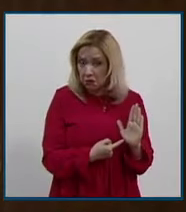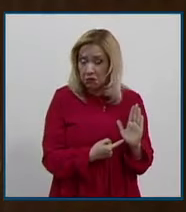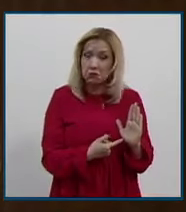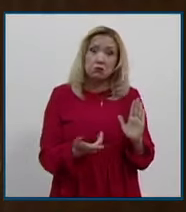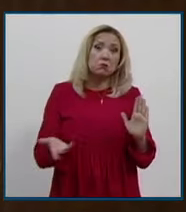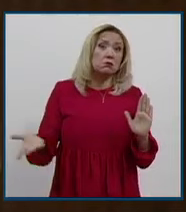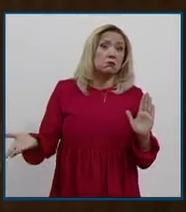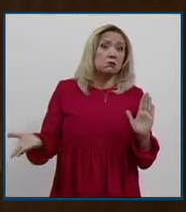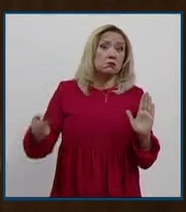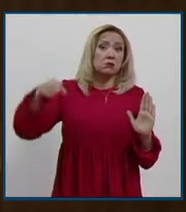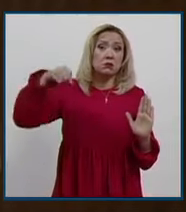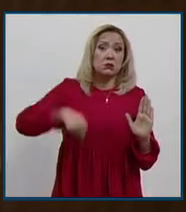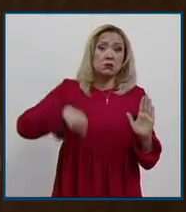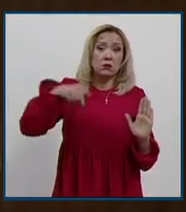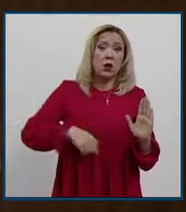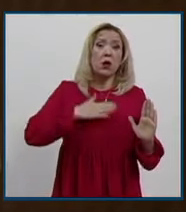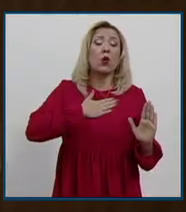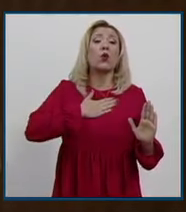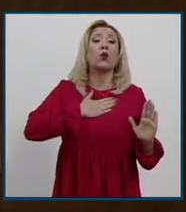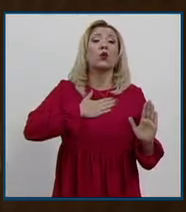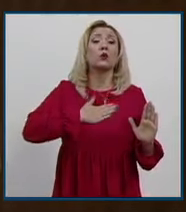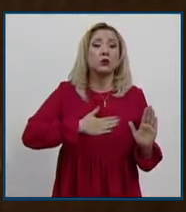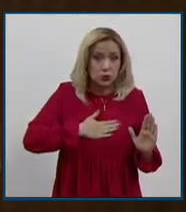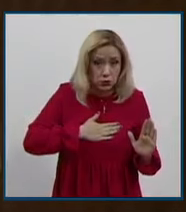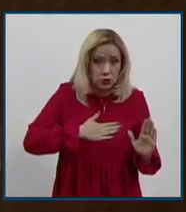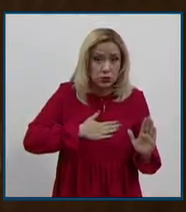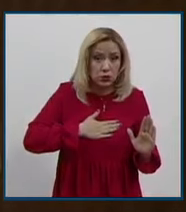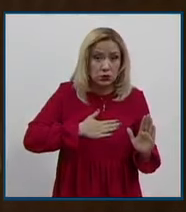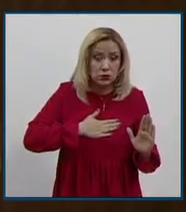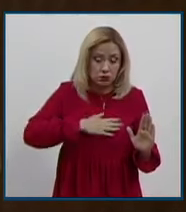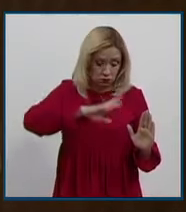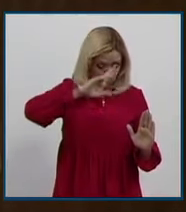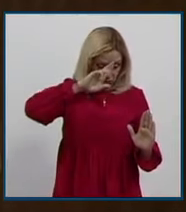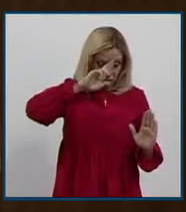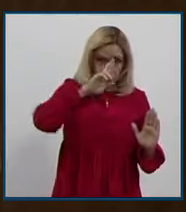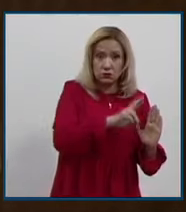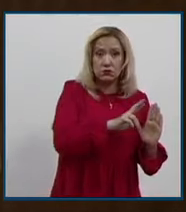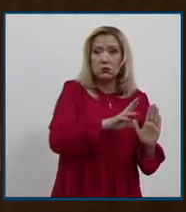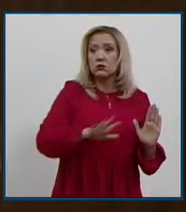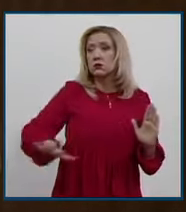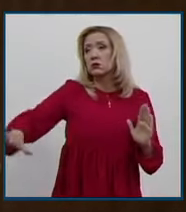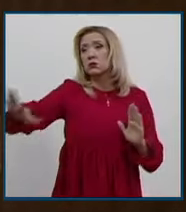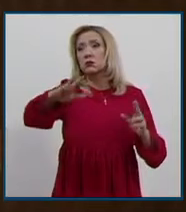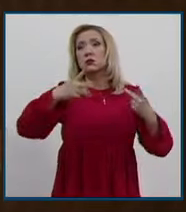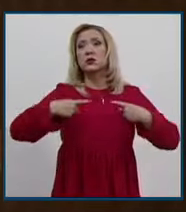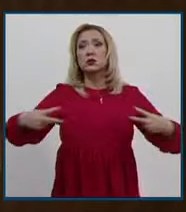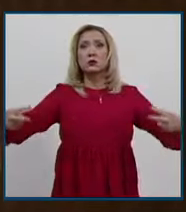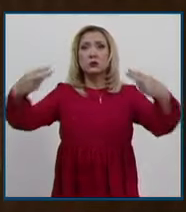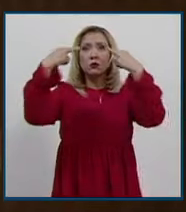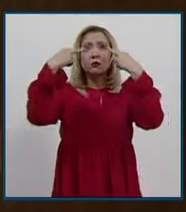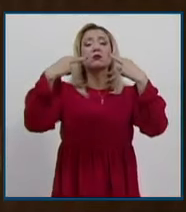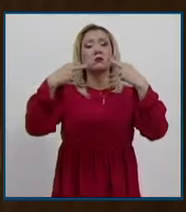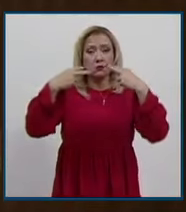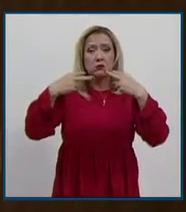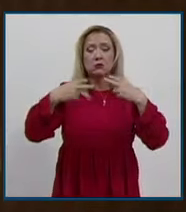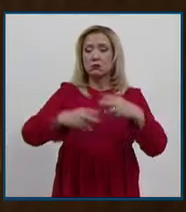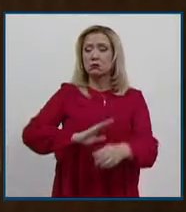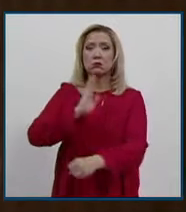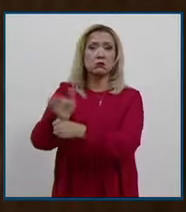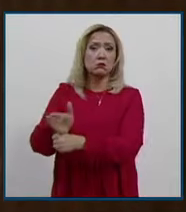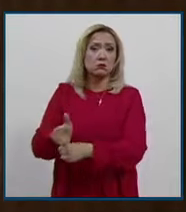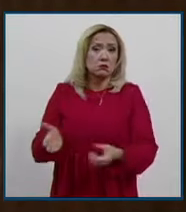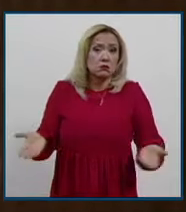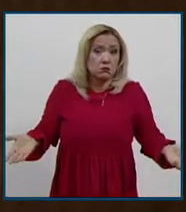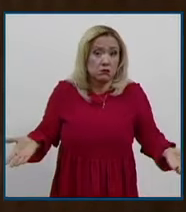representa un acto democrático que honra la confianza Popular en el depositada En otras